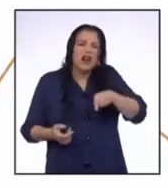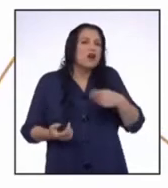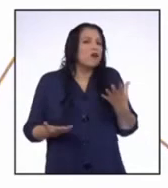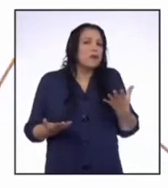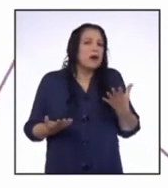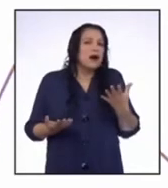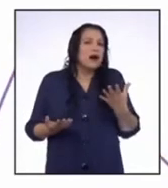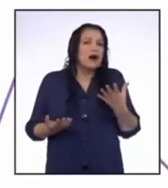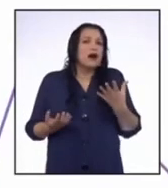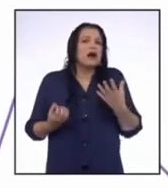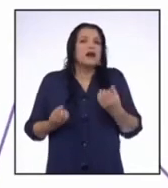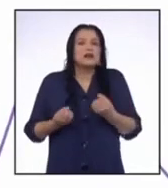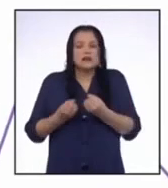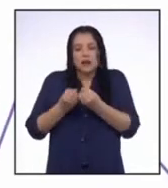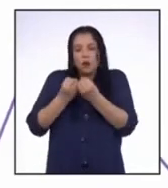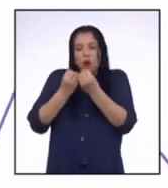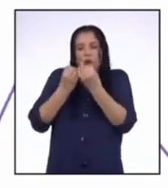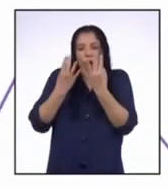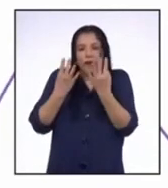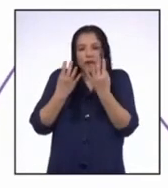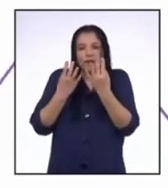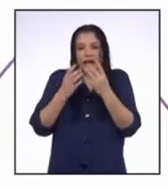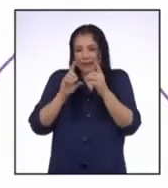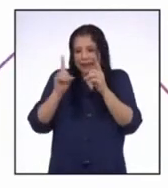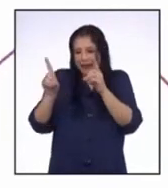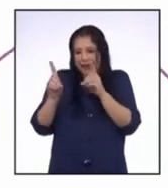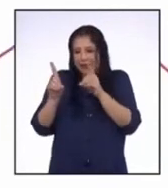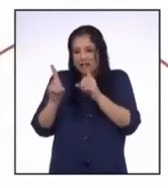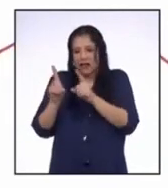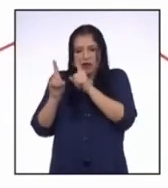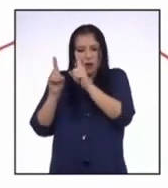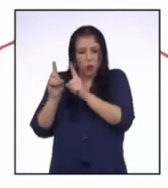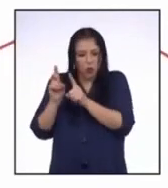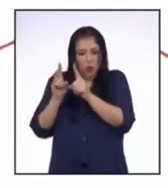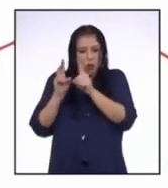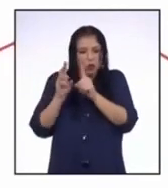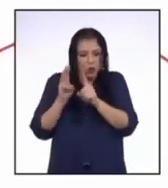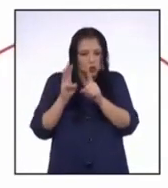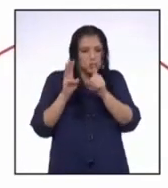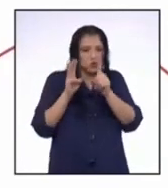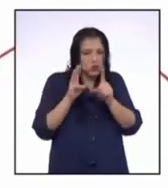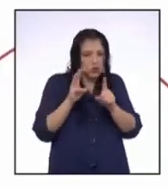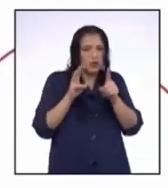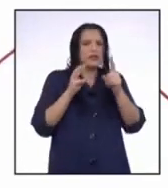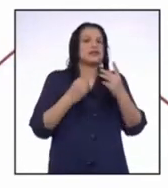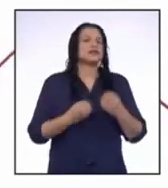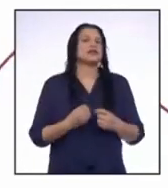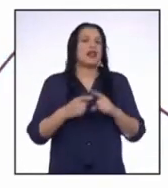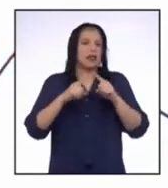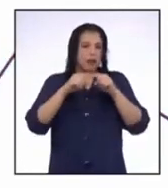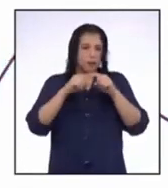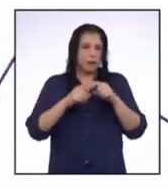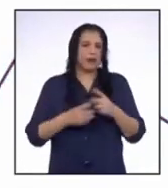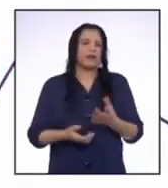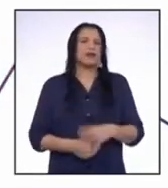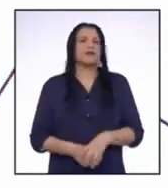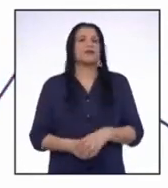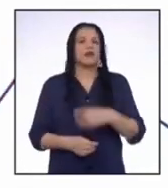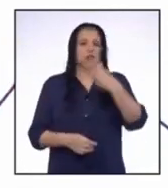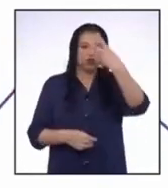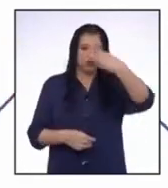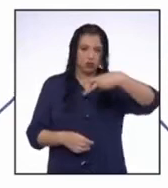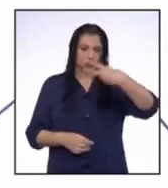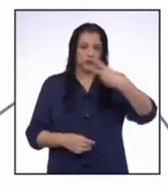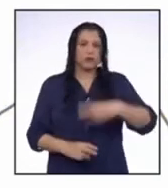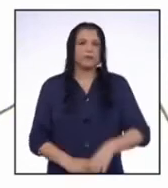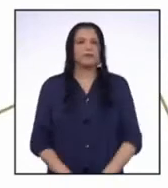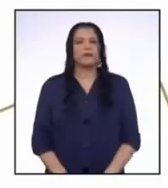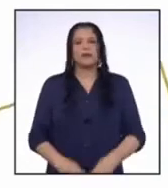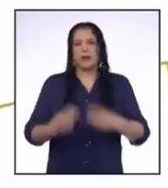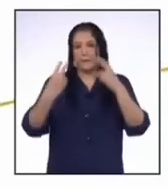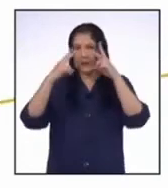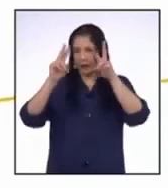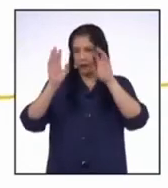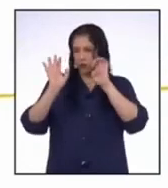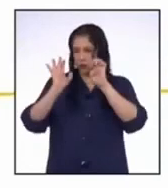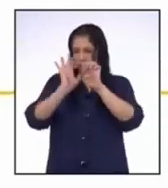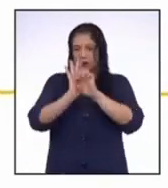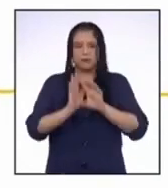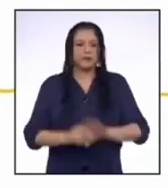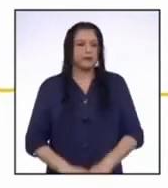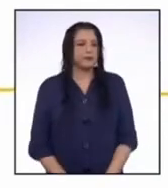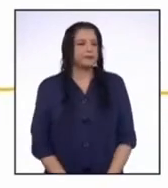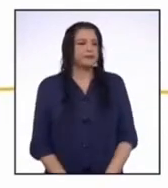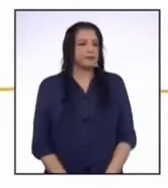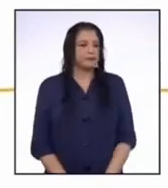ponerla, se cuentan desde la derecha tantos lugares como cifras decimales tengan los dos factores. Veamos un